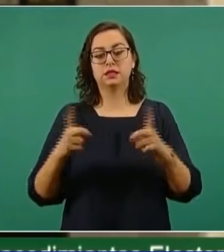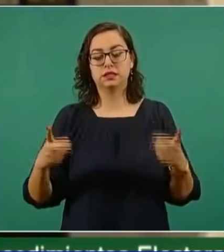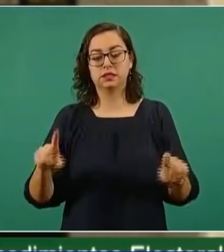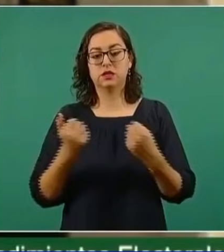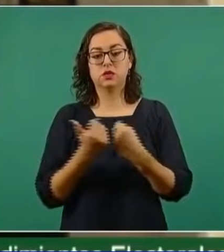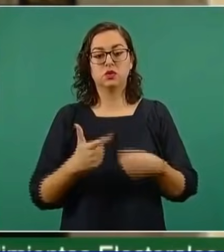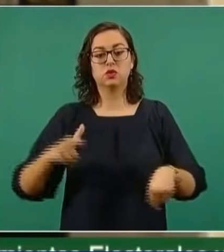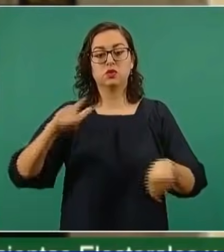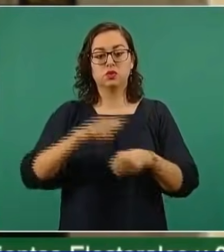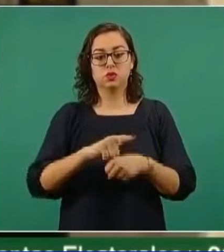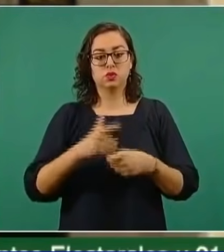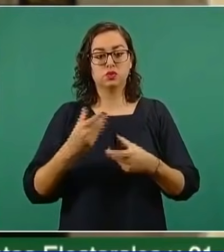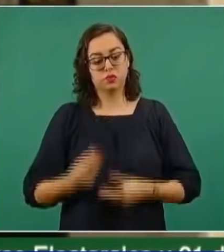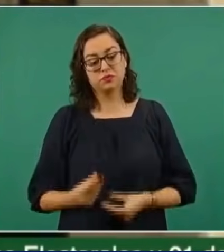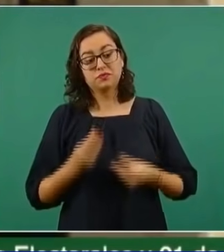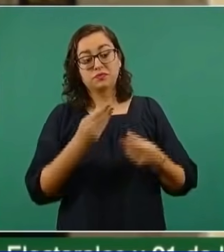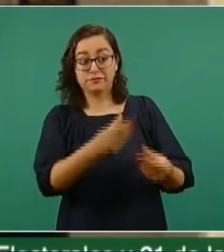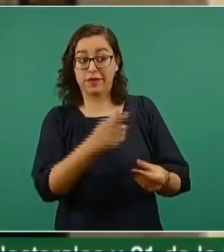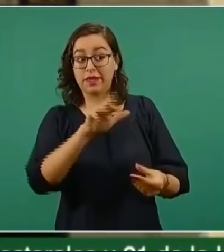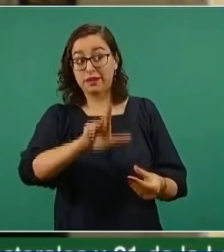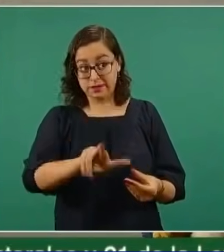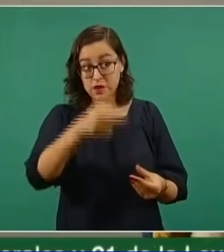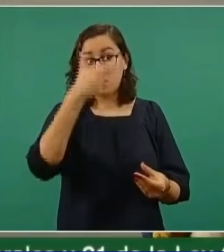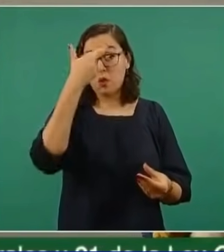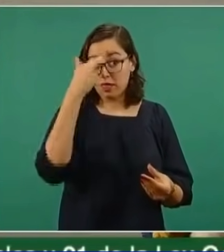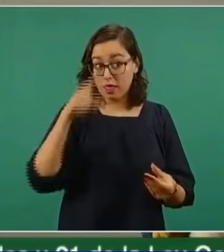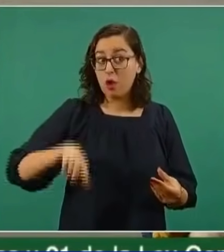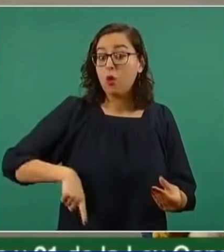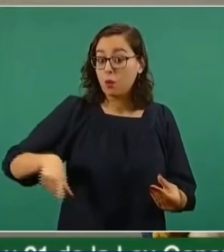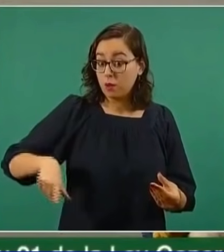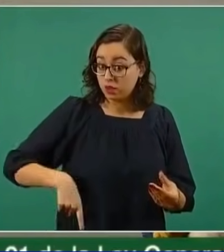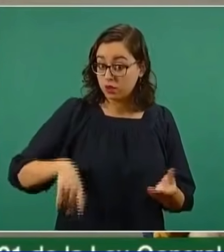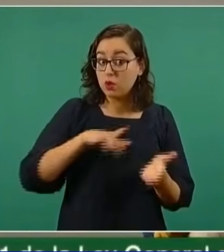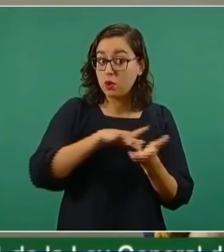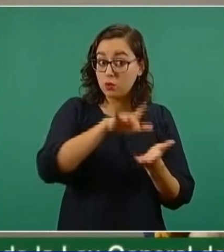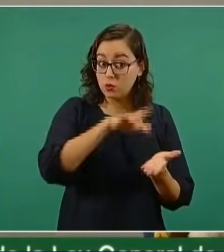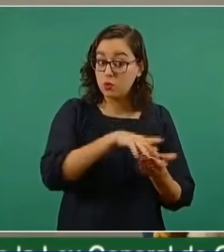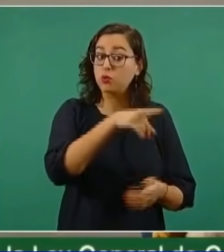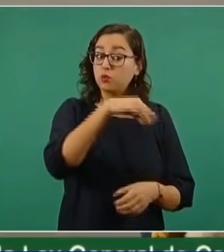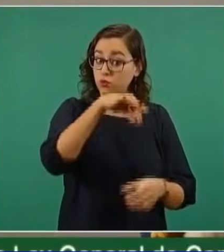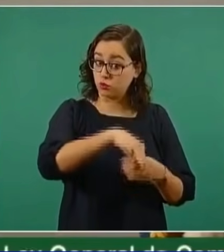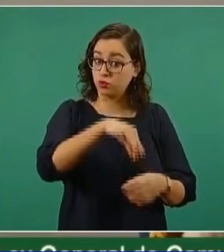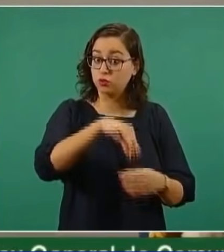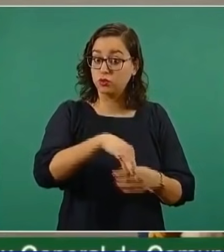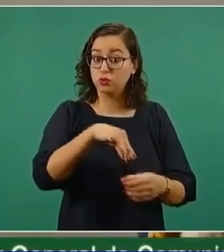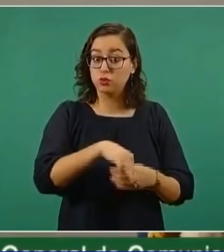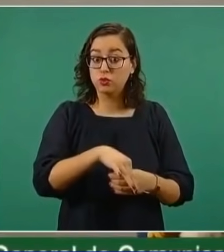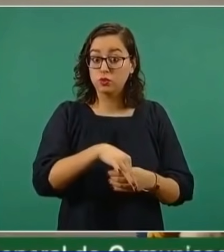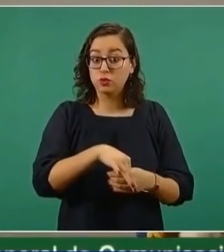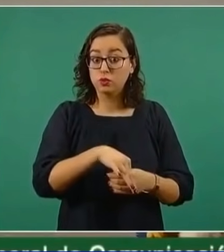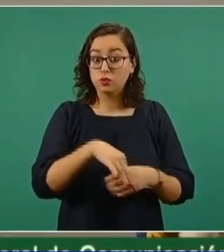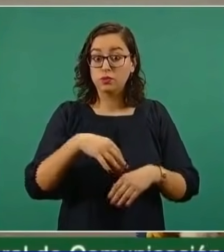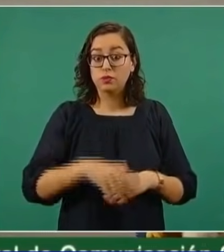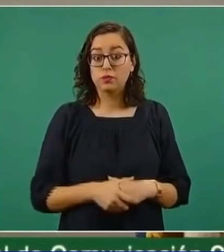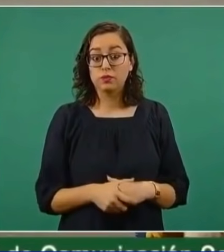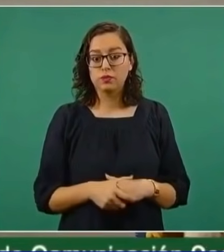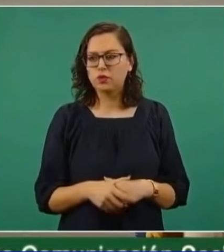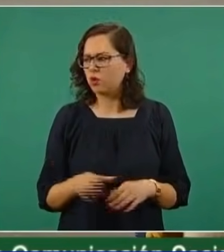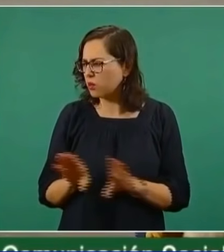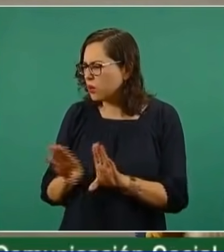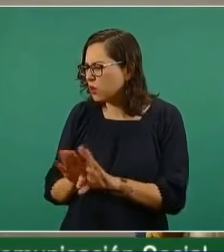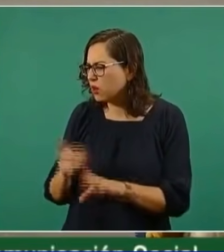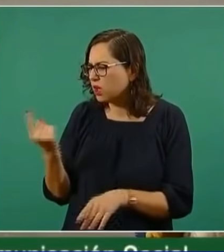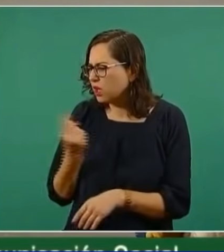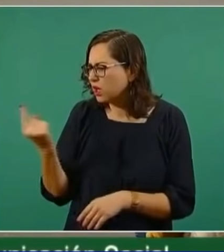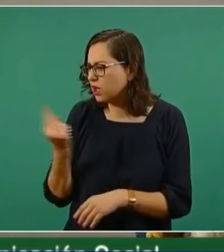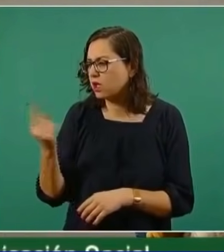que le encargaron que como la ayuda venía del gobierno del estado pues el voto ya sabe a quién le encargaron que como la ayuda